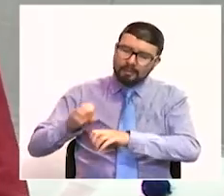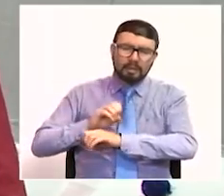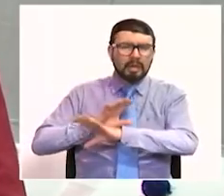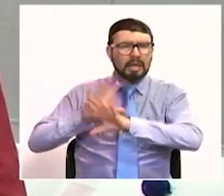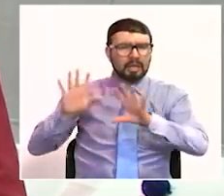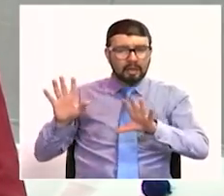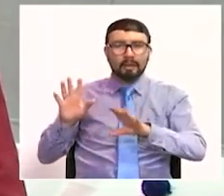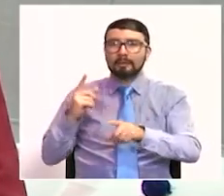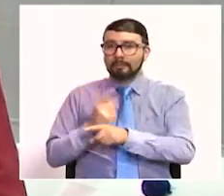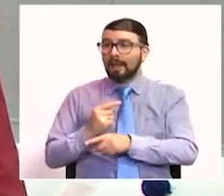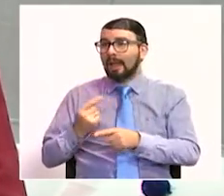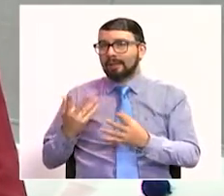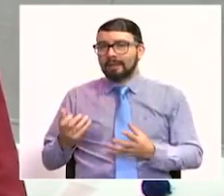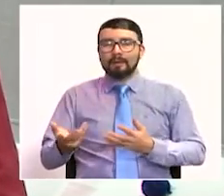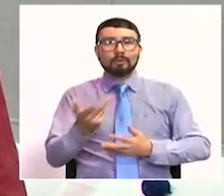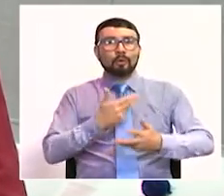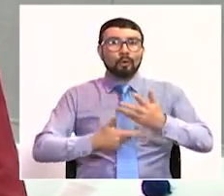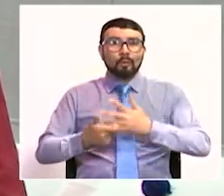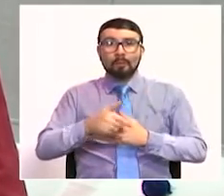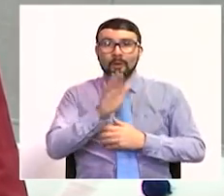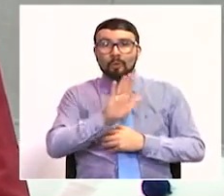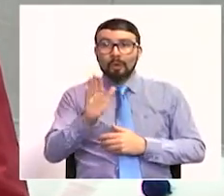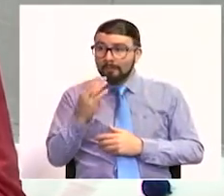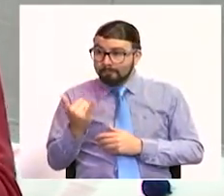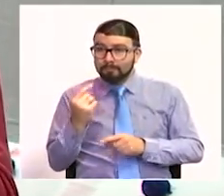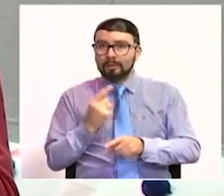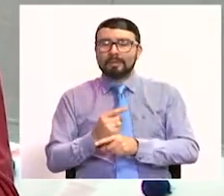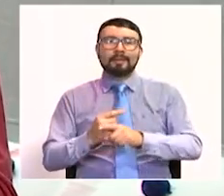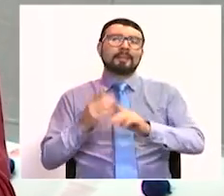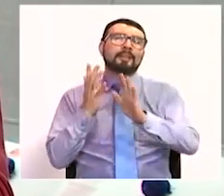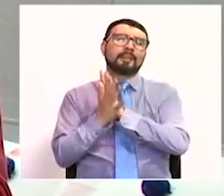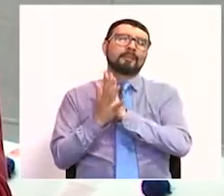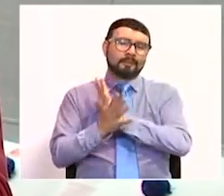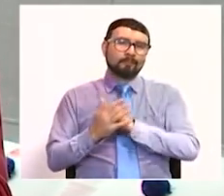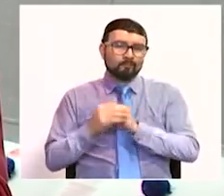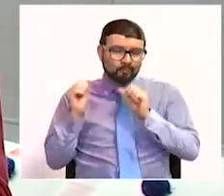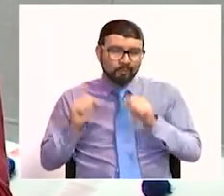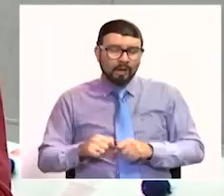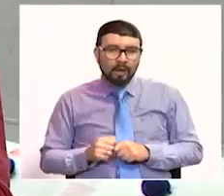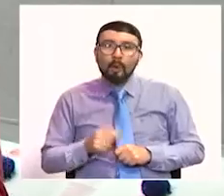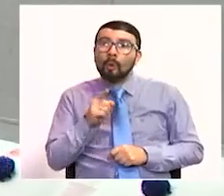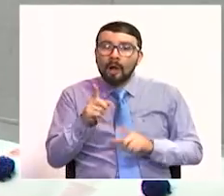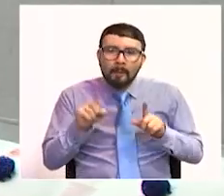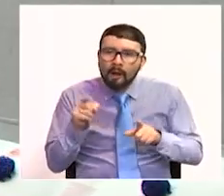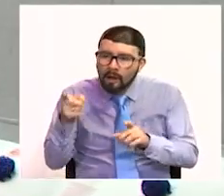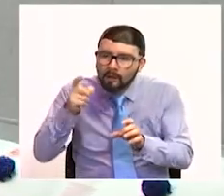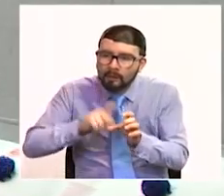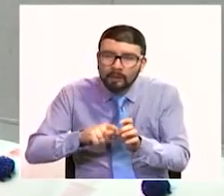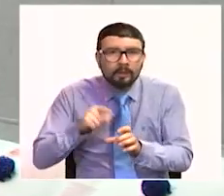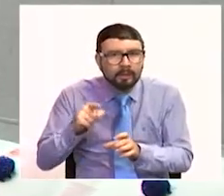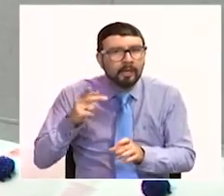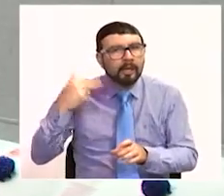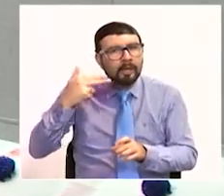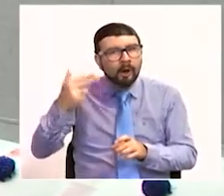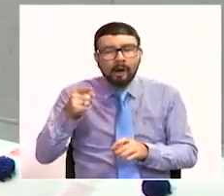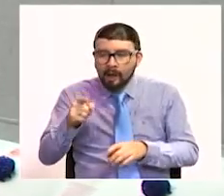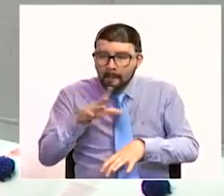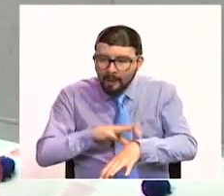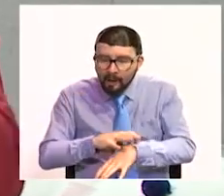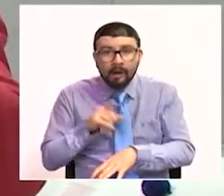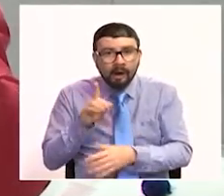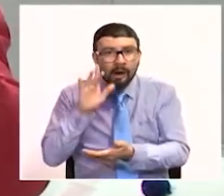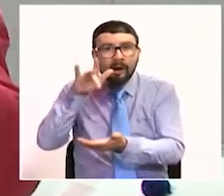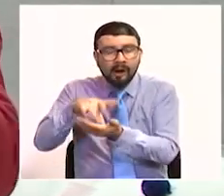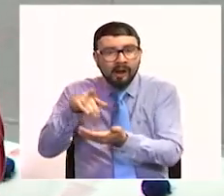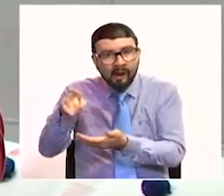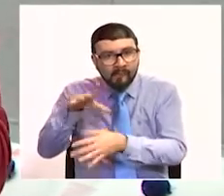queríamos compartir con ustedes esta información. Que ustedes, además, en la historia clínica, cuando vayan a sus médicos, en